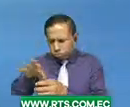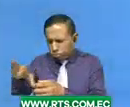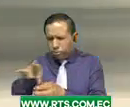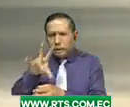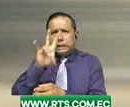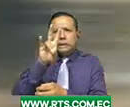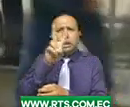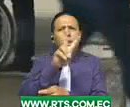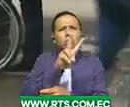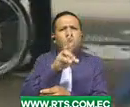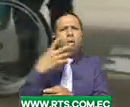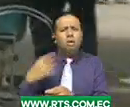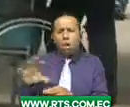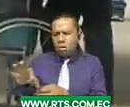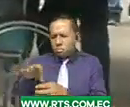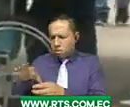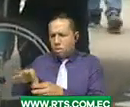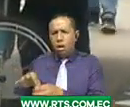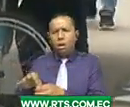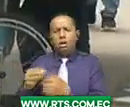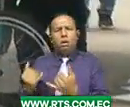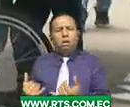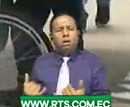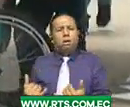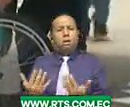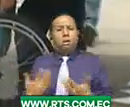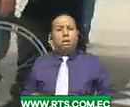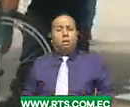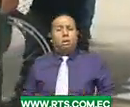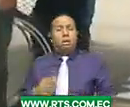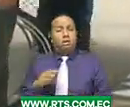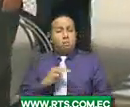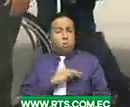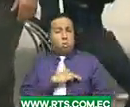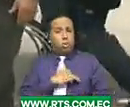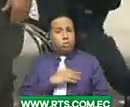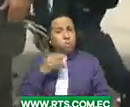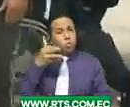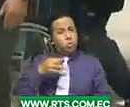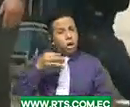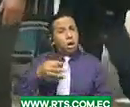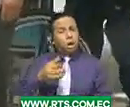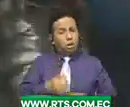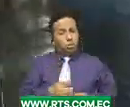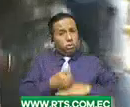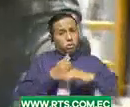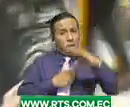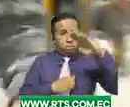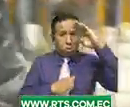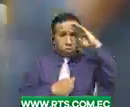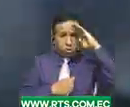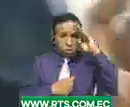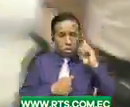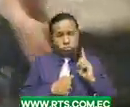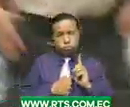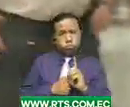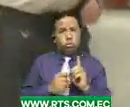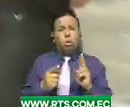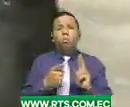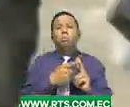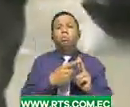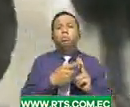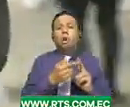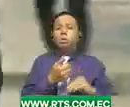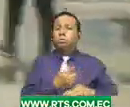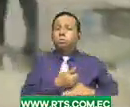sitio. Un día después, hasta el municipio del Cantón Durán acudió el comandante de la policía en la zona 8. A su lado también iban el